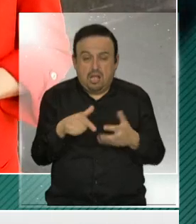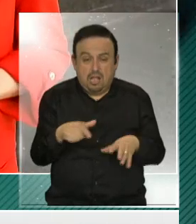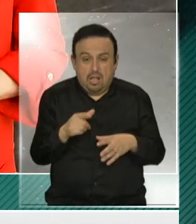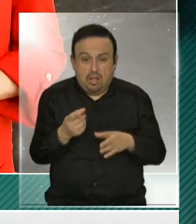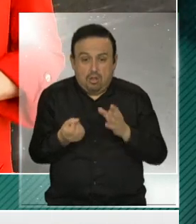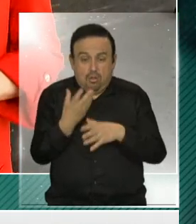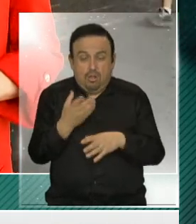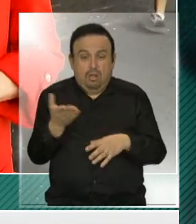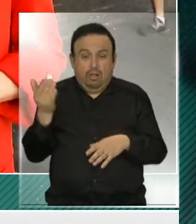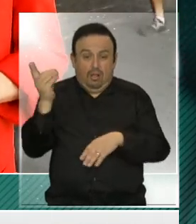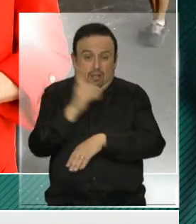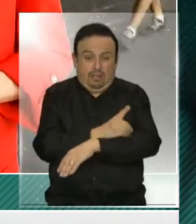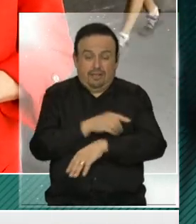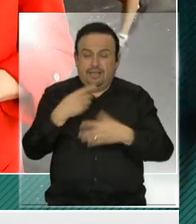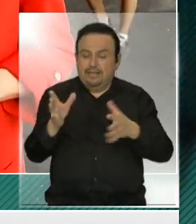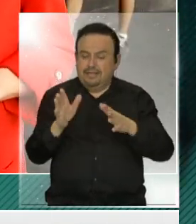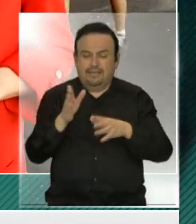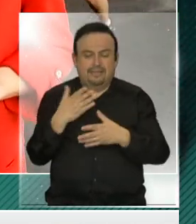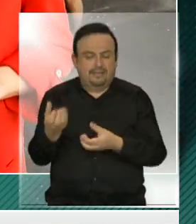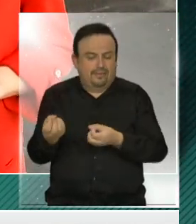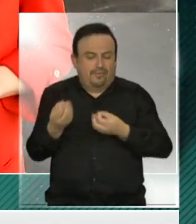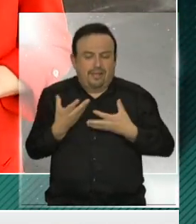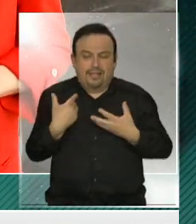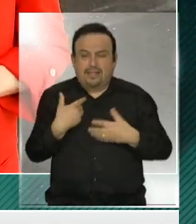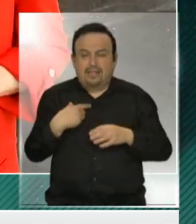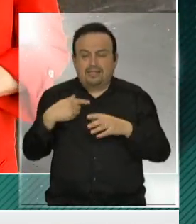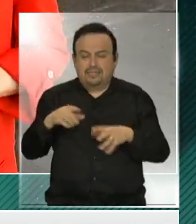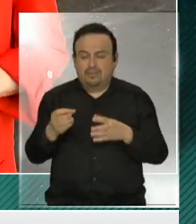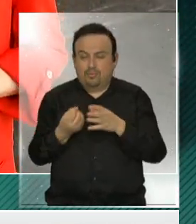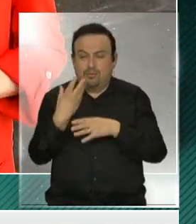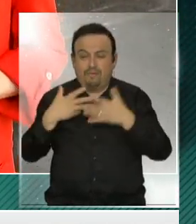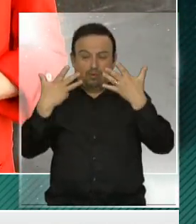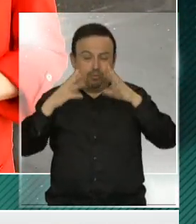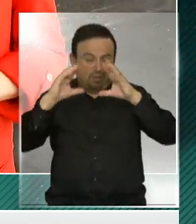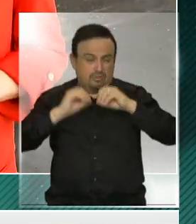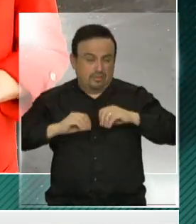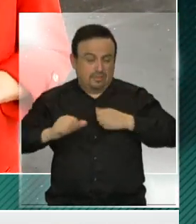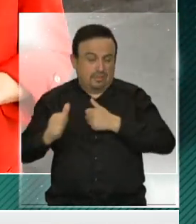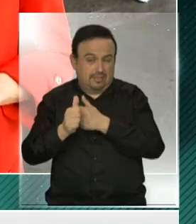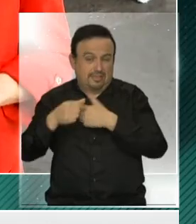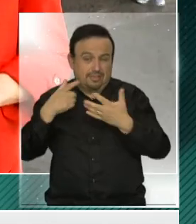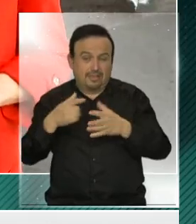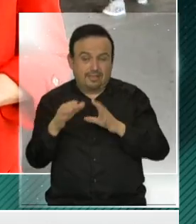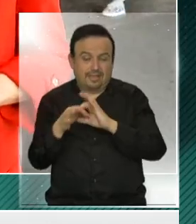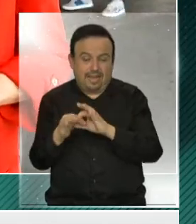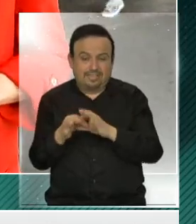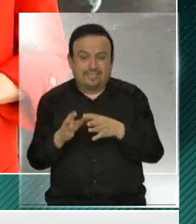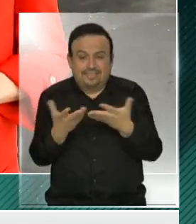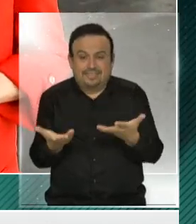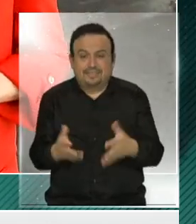esta jornada y muy pendientes de los resultados y acerca de las 9 de la noche. Muchas gracias, Soledad. Buenas tardes, Soledad.